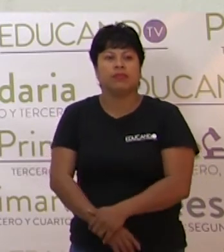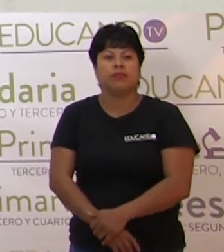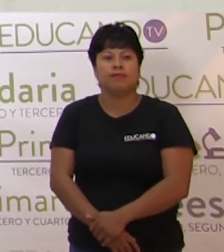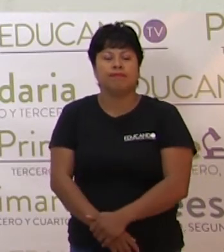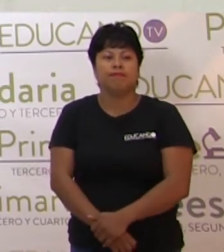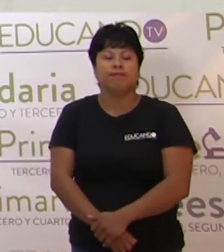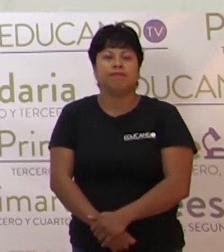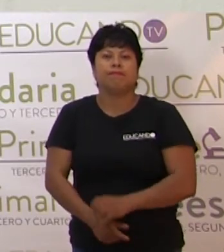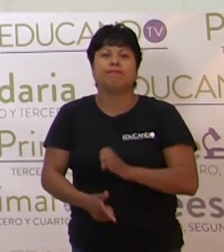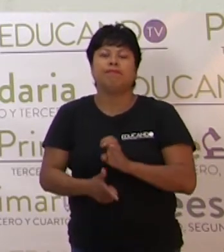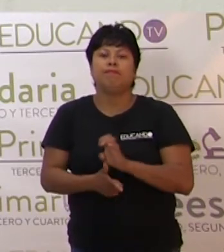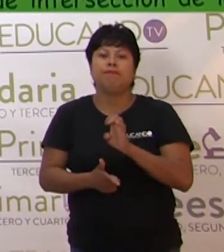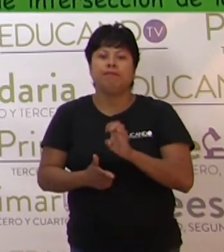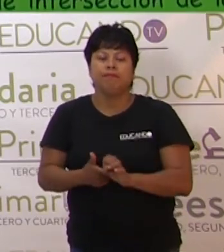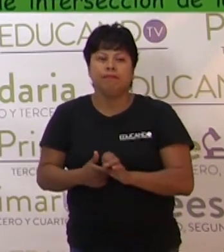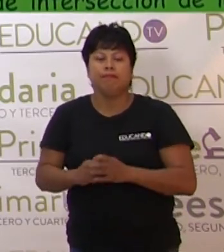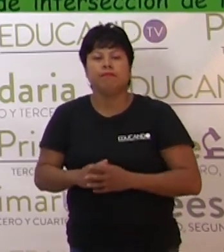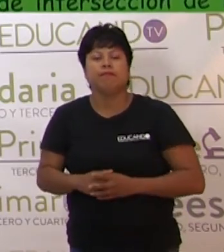entonces